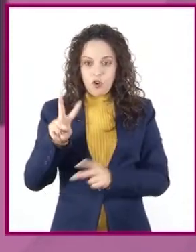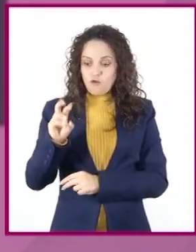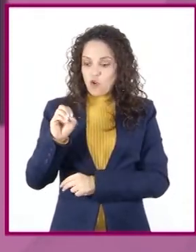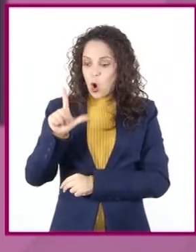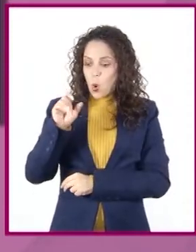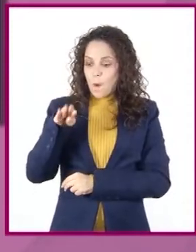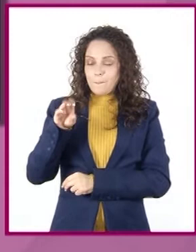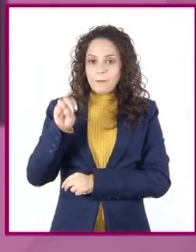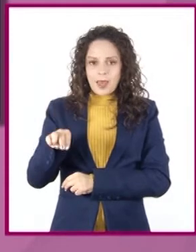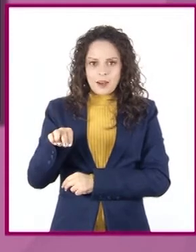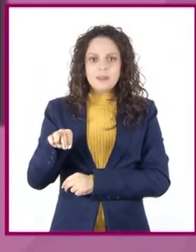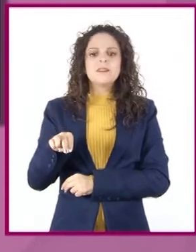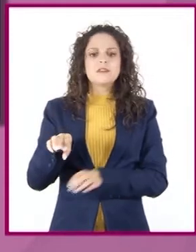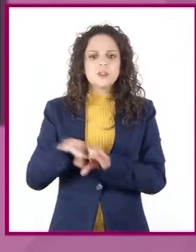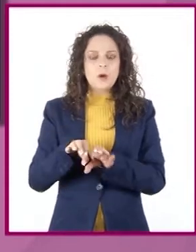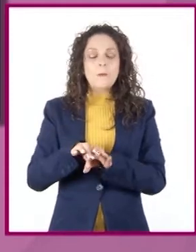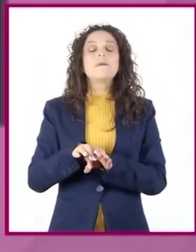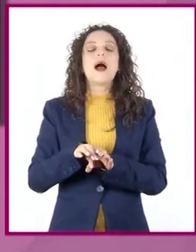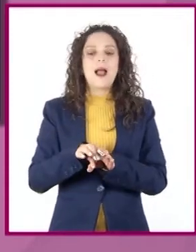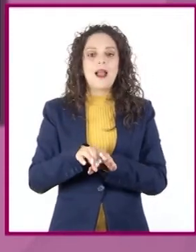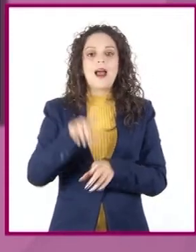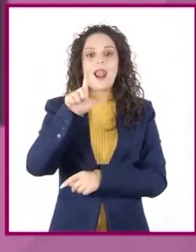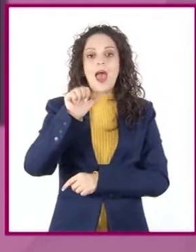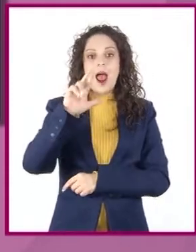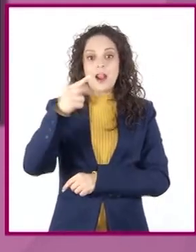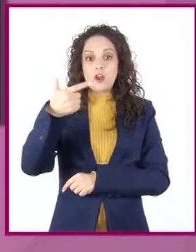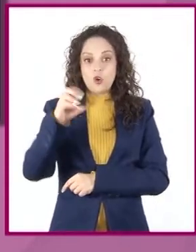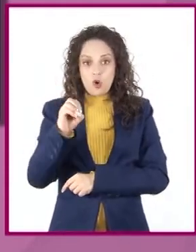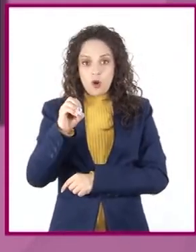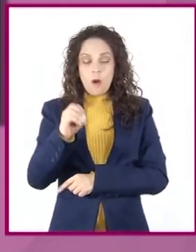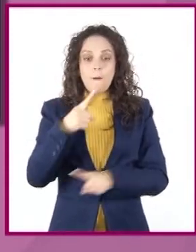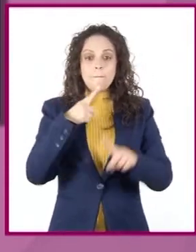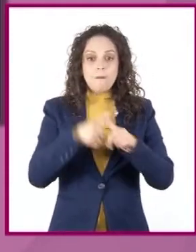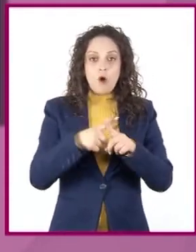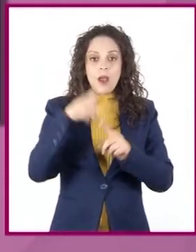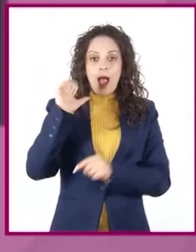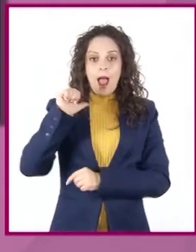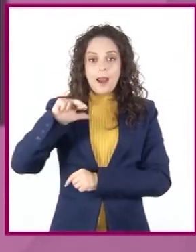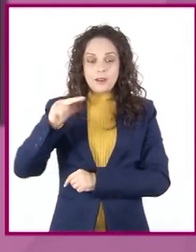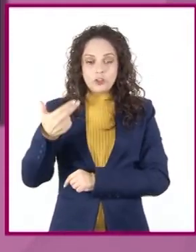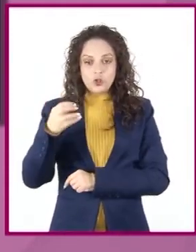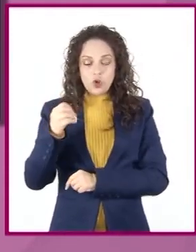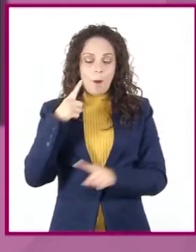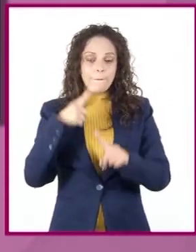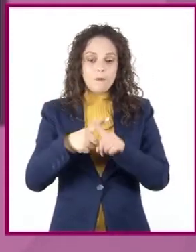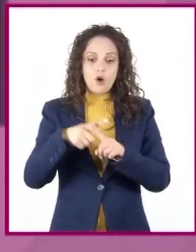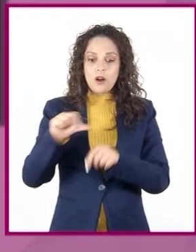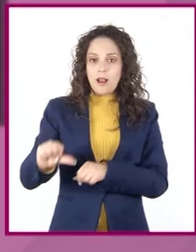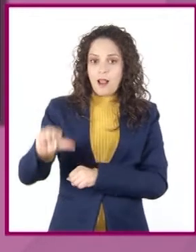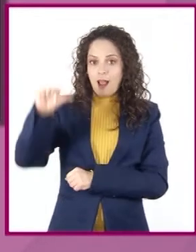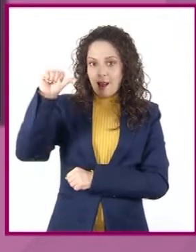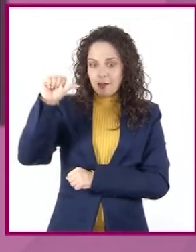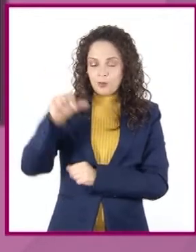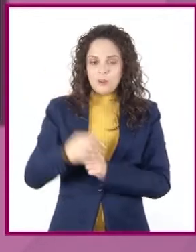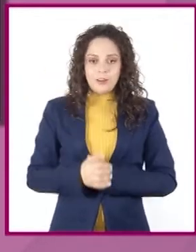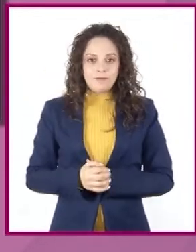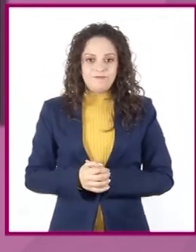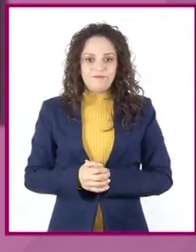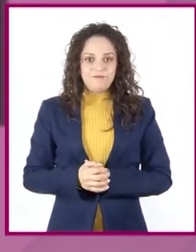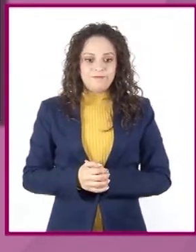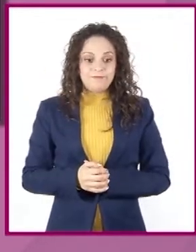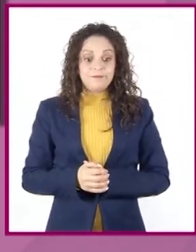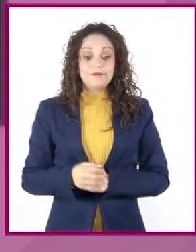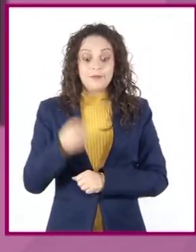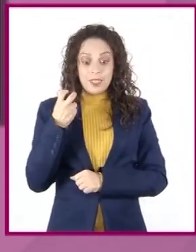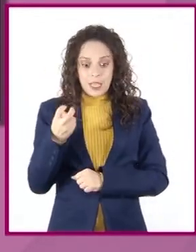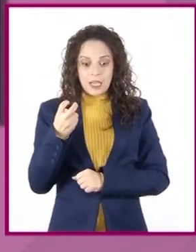igual a multiplicar el largo por el ancho por la altura. Multiplicar el largo por el ancho equivale a